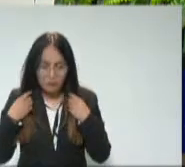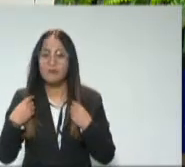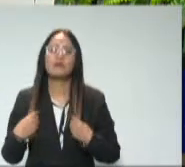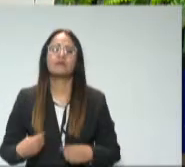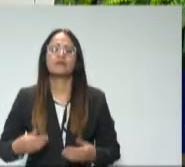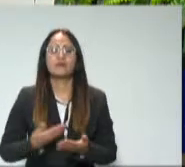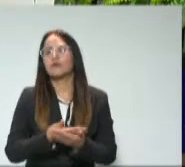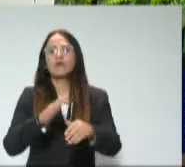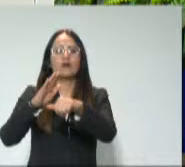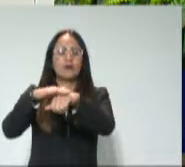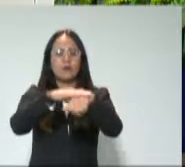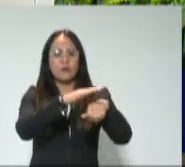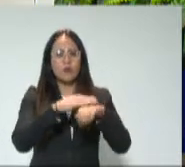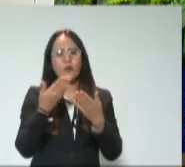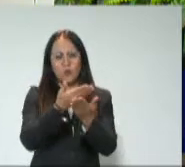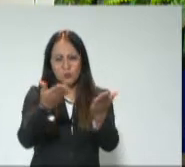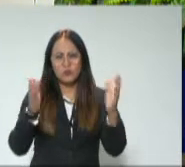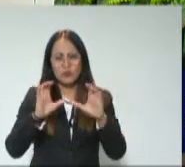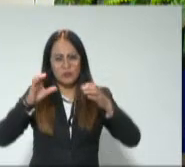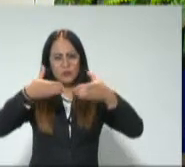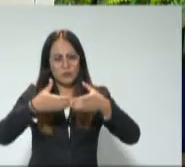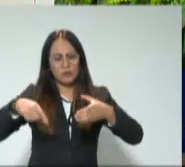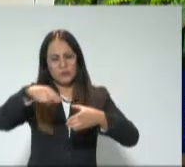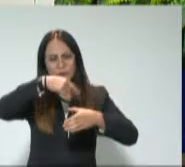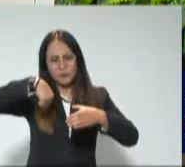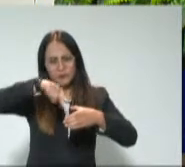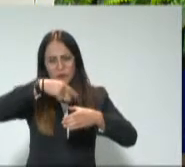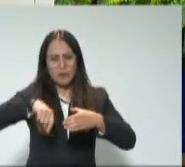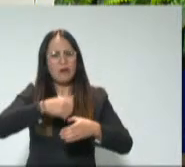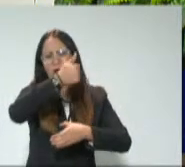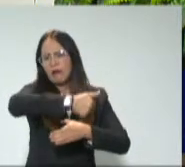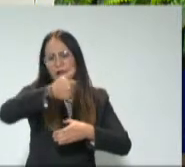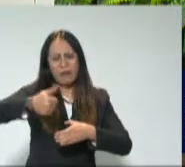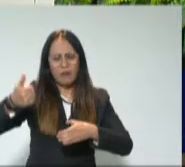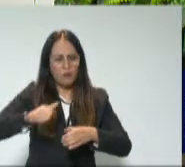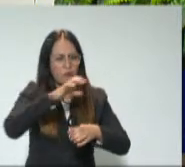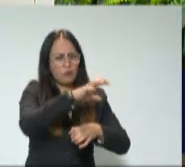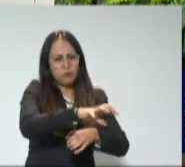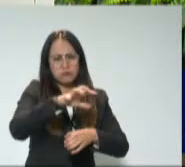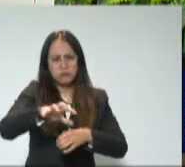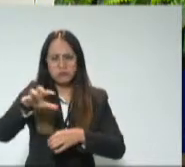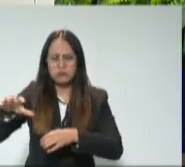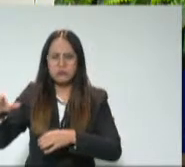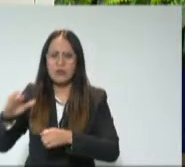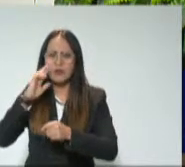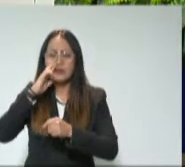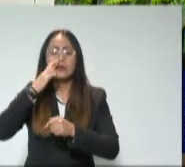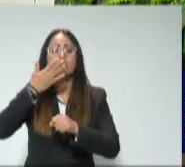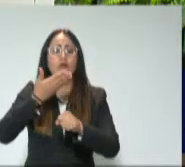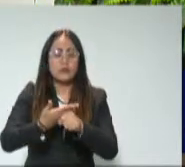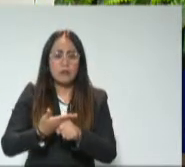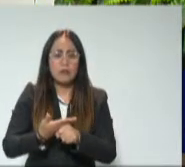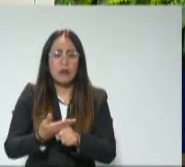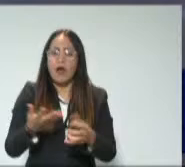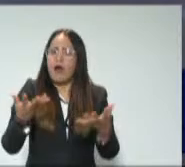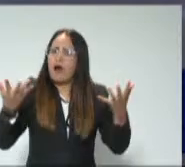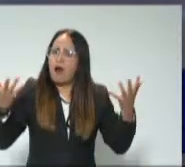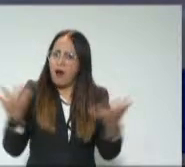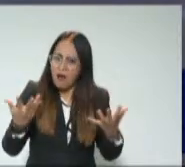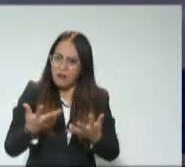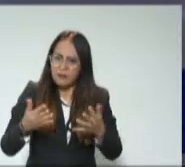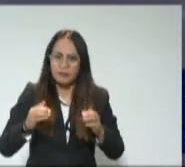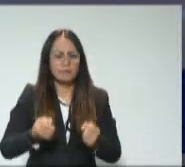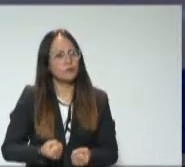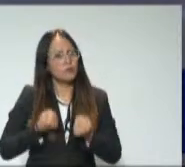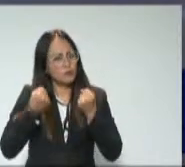comisionados y comisionadas cada quien en el área de sus responsabilidades actuar con